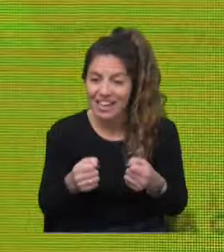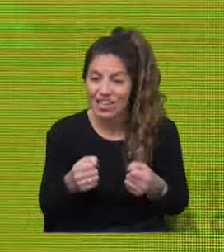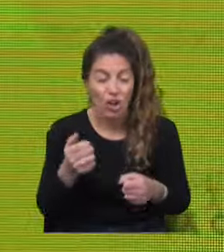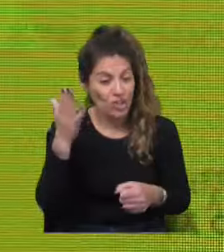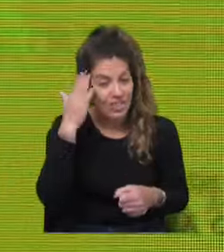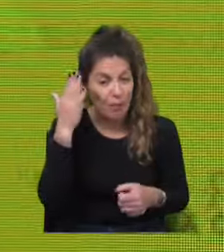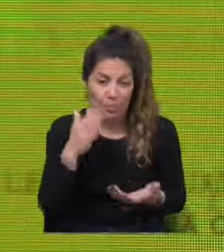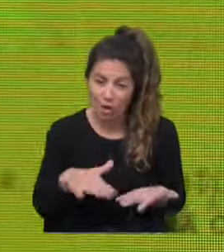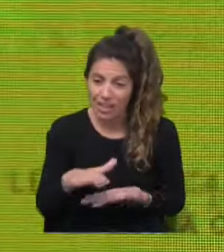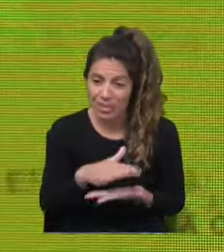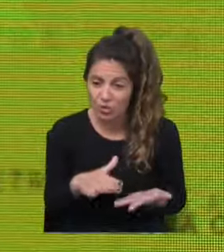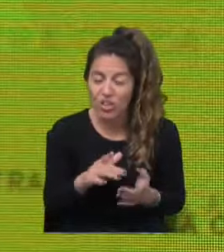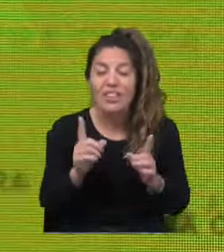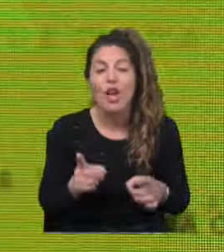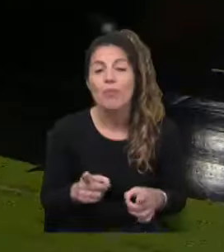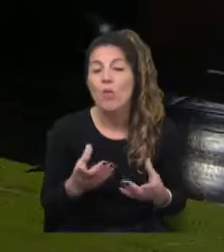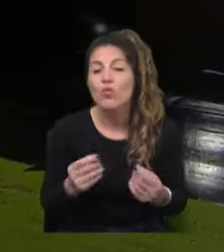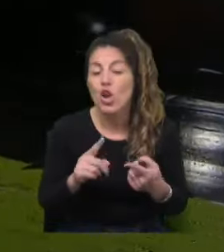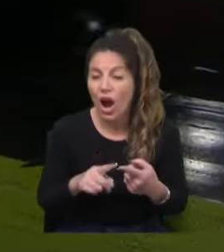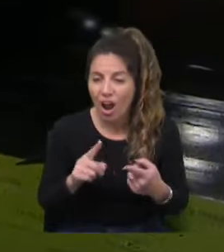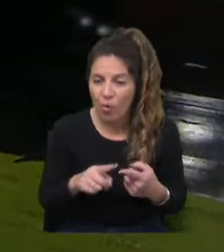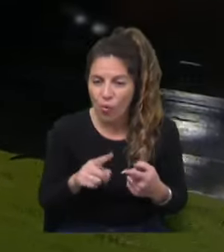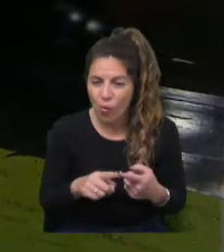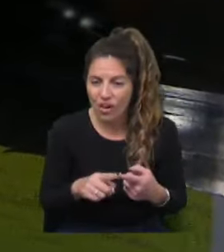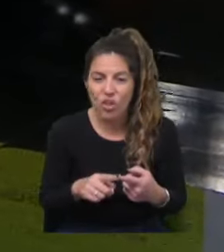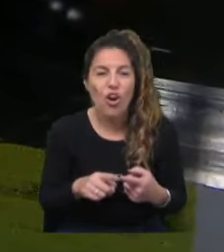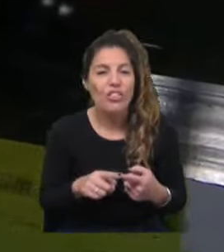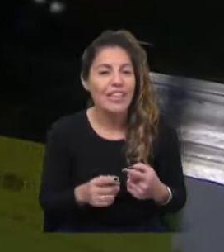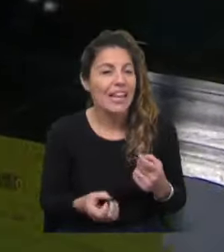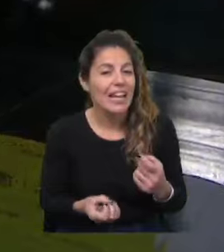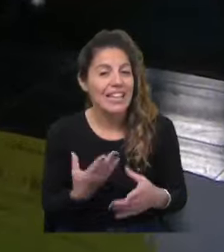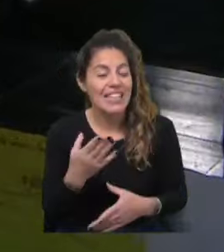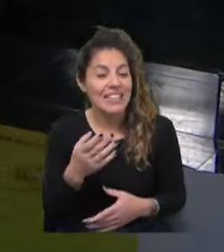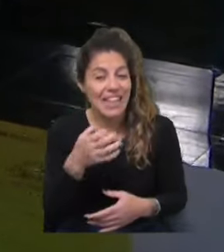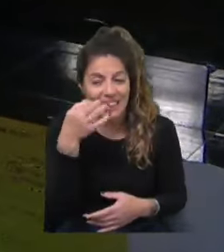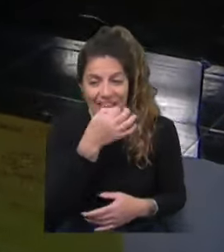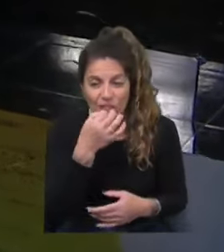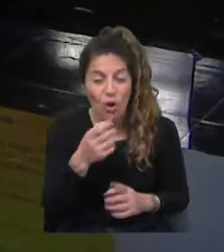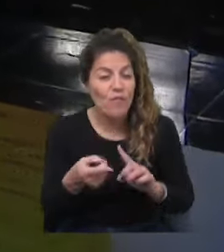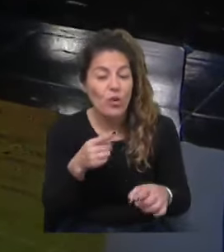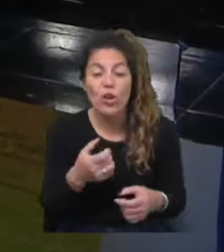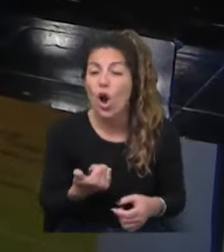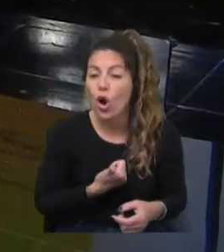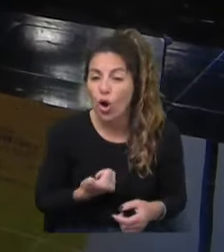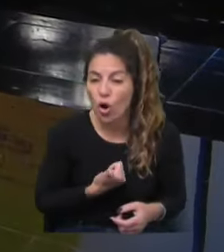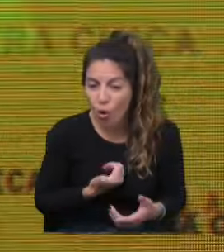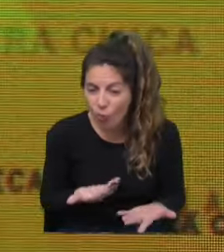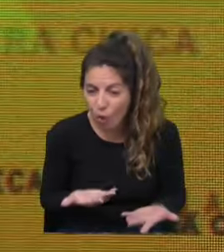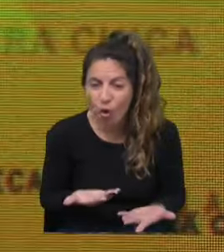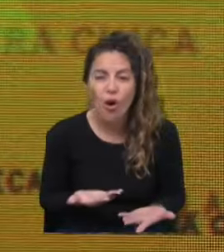lo que sucede, y también hay bastante acuerdo de que el fenómeno reciente del narcotráfico en la región está muy vinculado a cómo